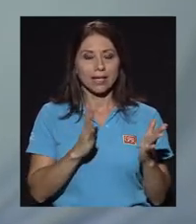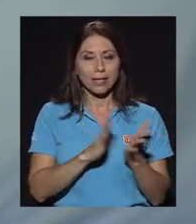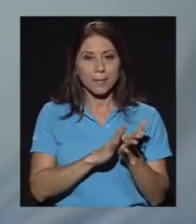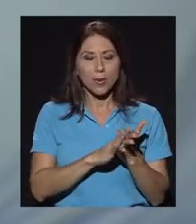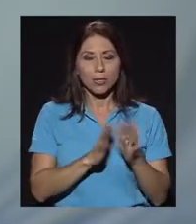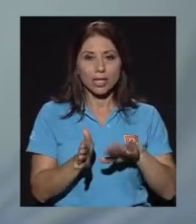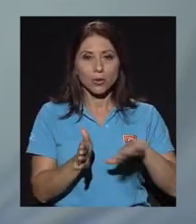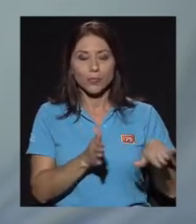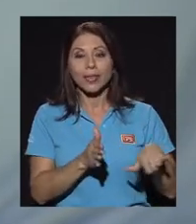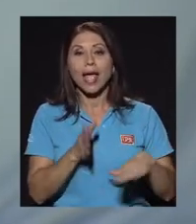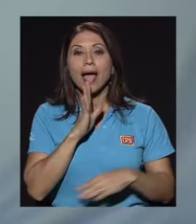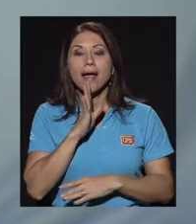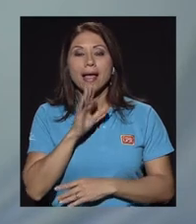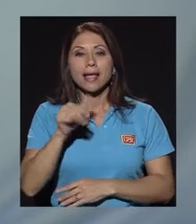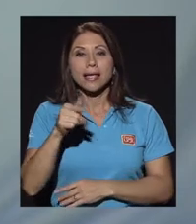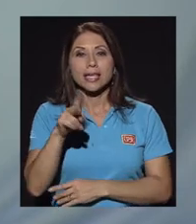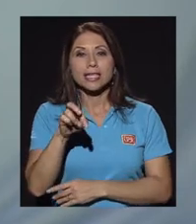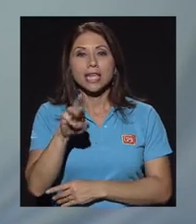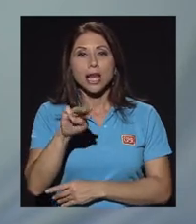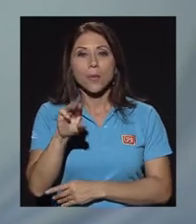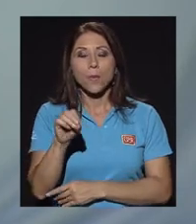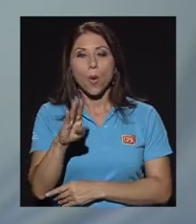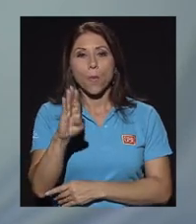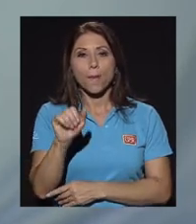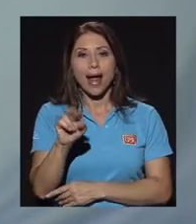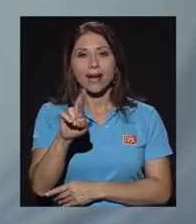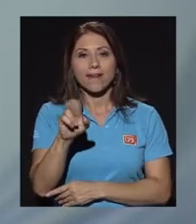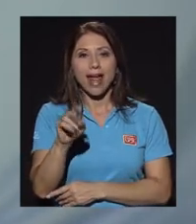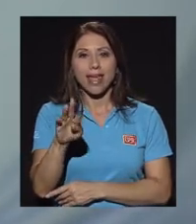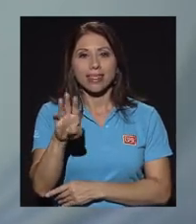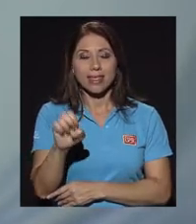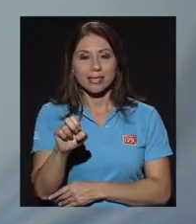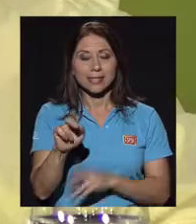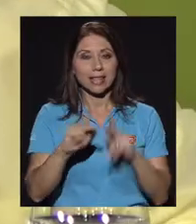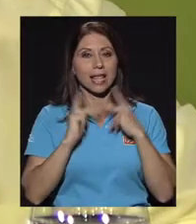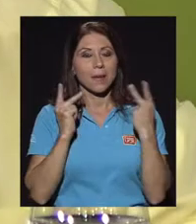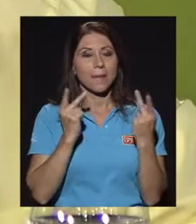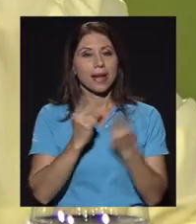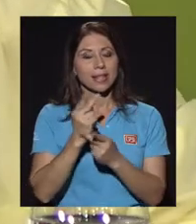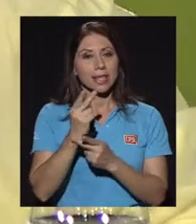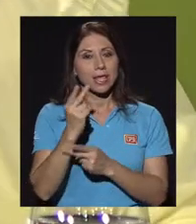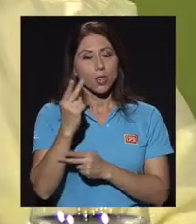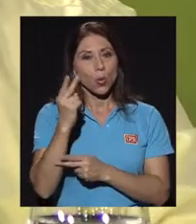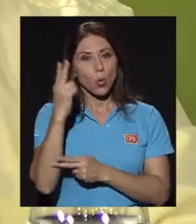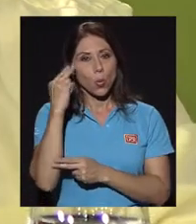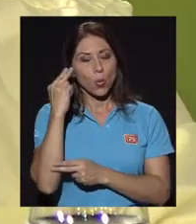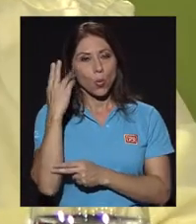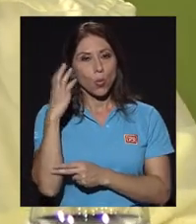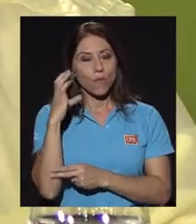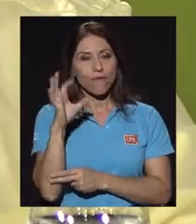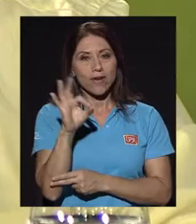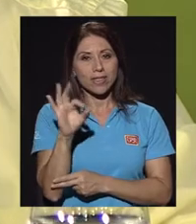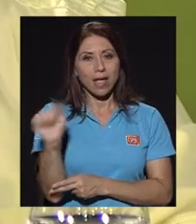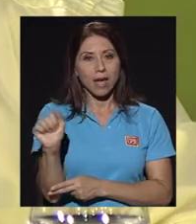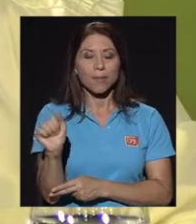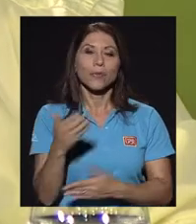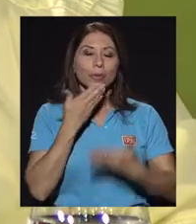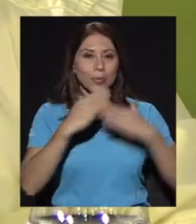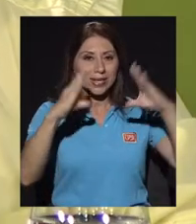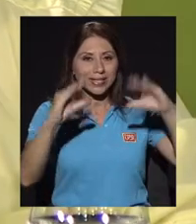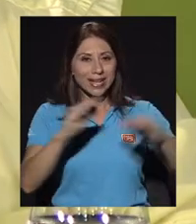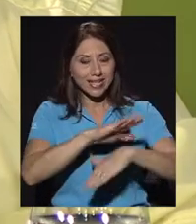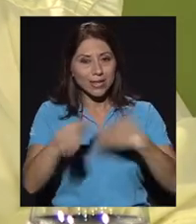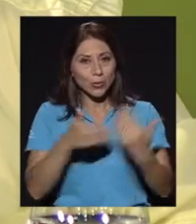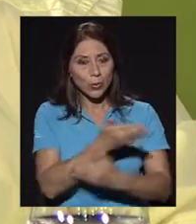a don Guillermo Barrantes, del partido Frente Amplio. Muy buenas tardes a todos y todas,